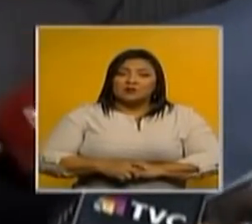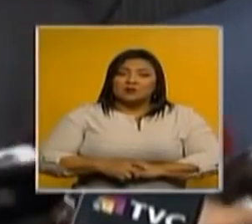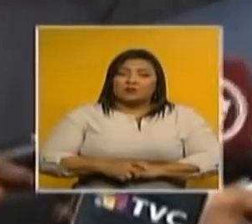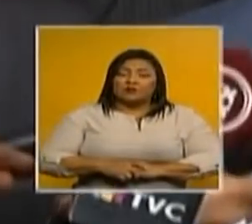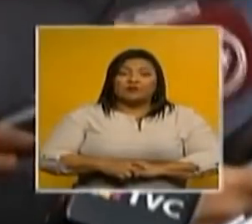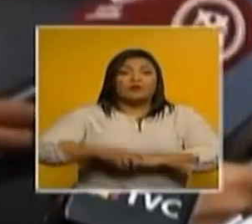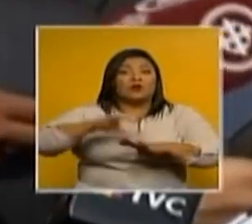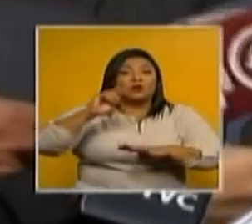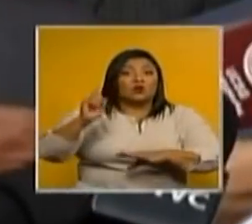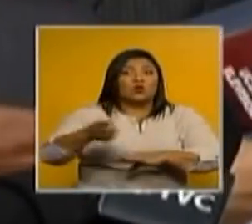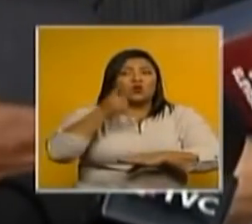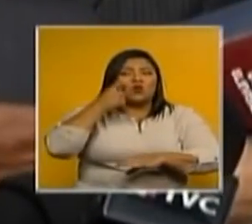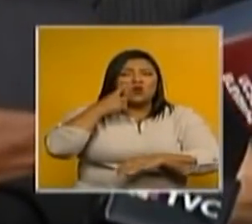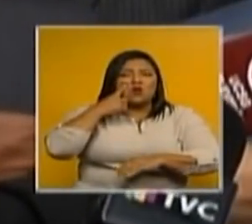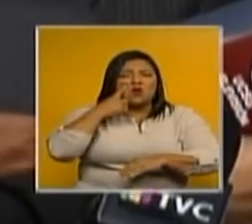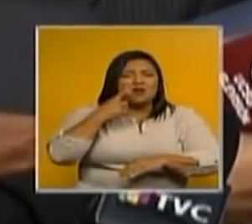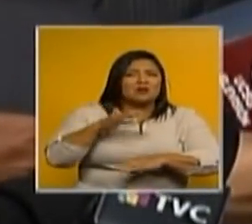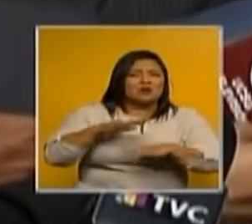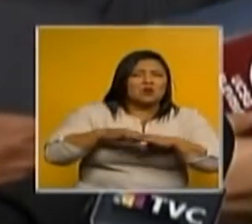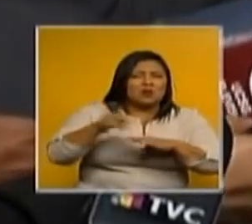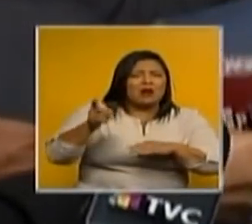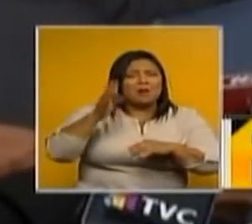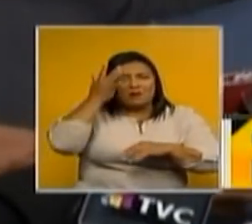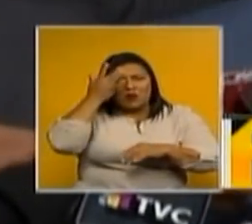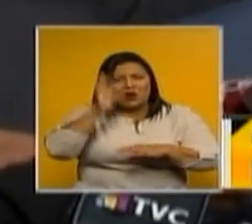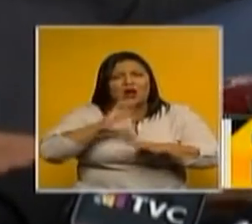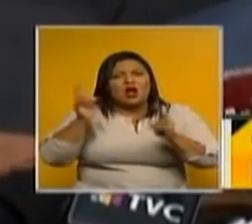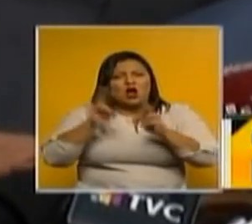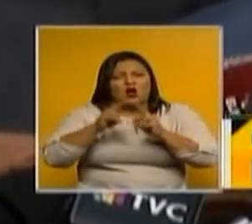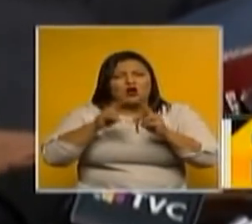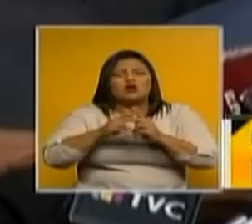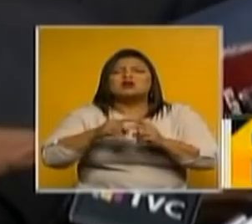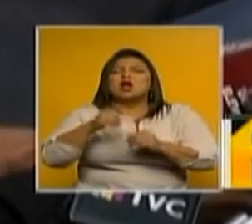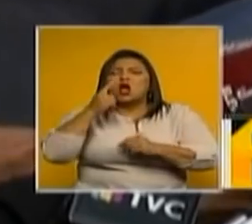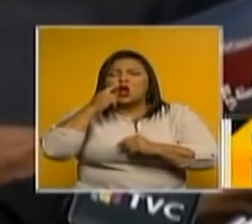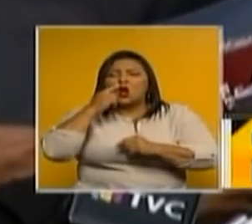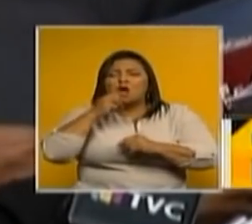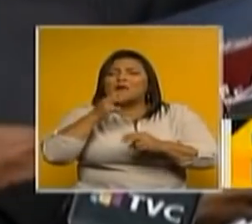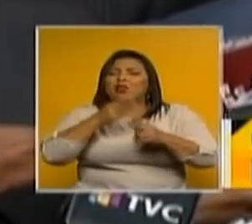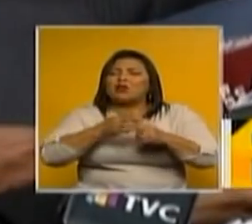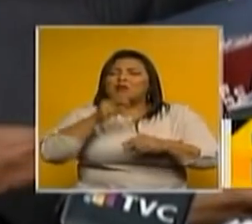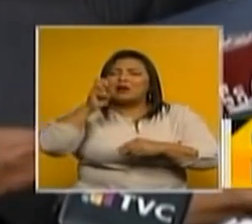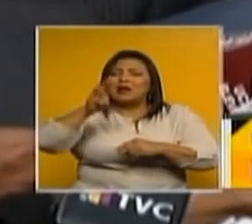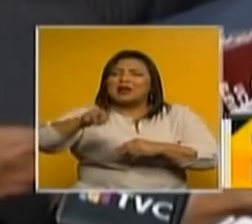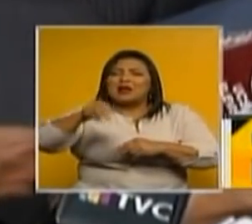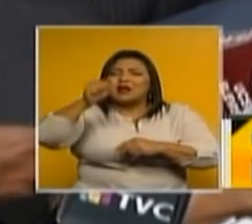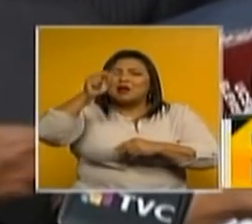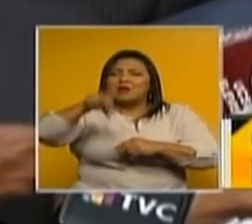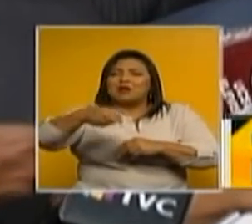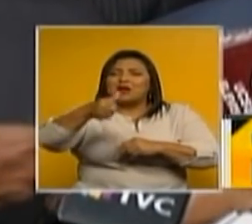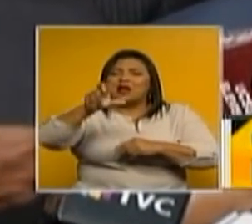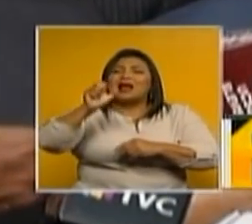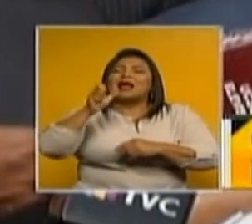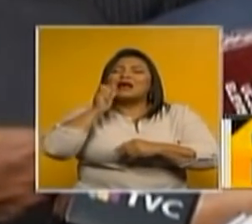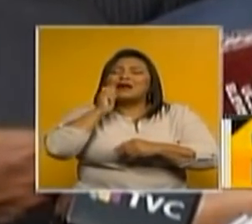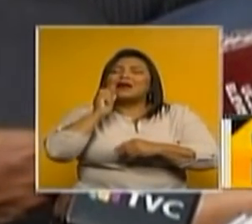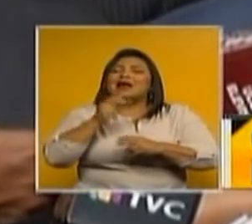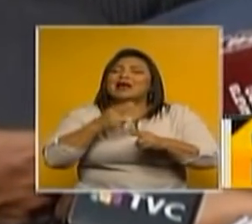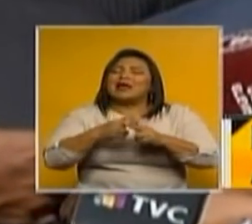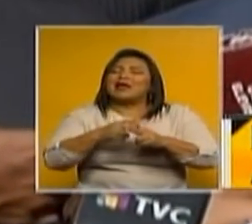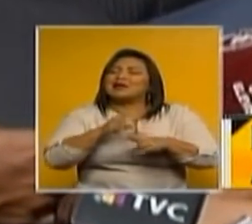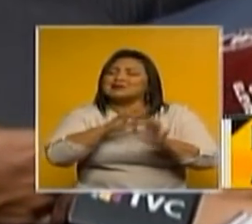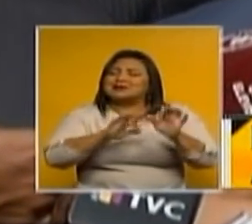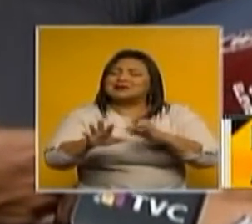Y uno de los cómplices de esto, porque lo conocía, es el señor Manga, secretario del señor Moreno, que en su audio dice que ellos